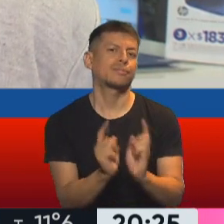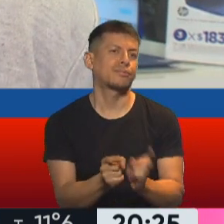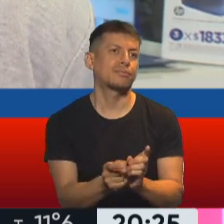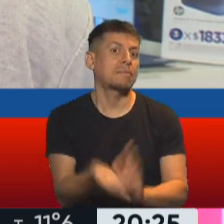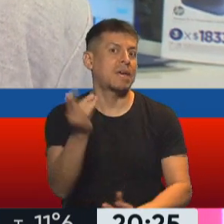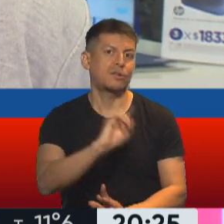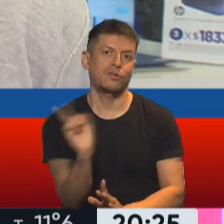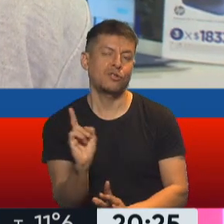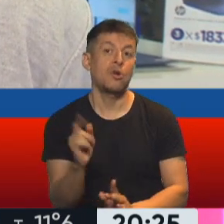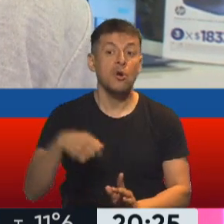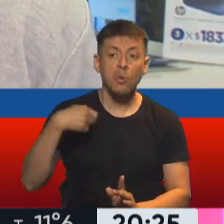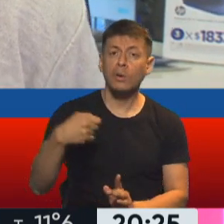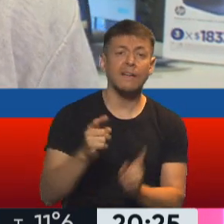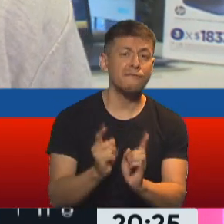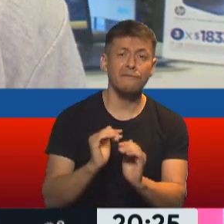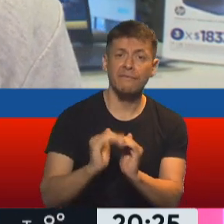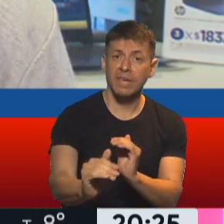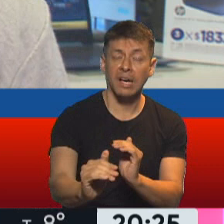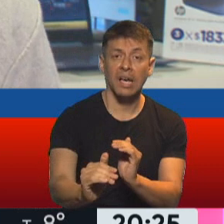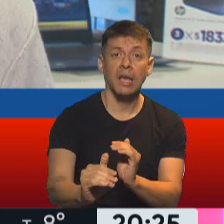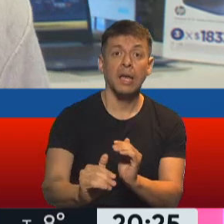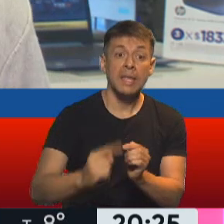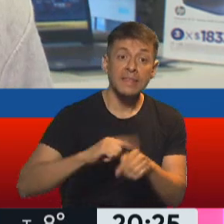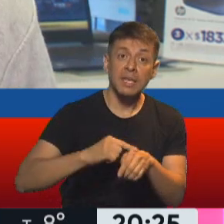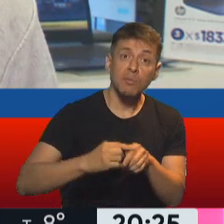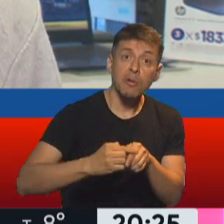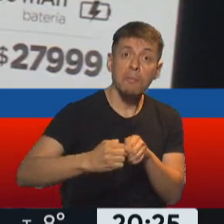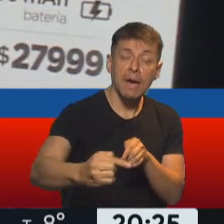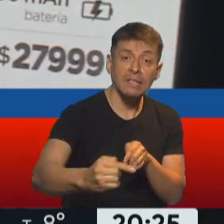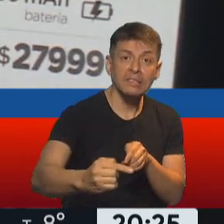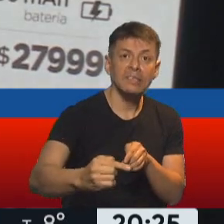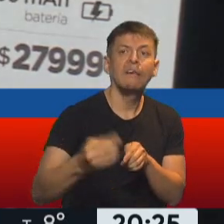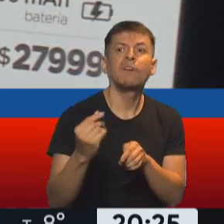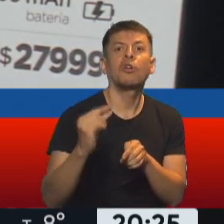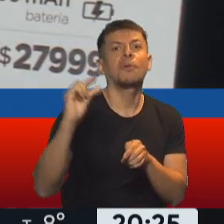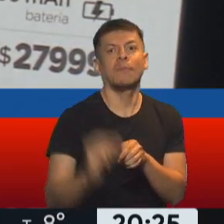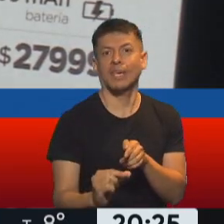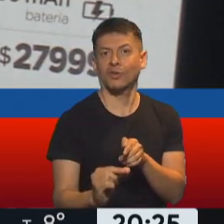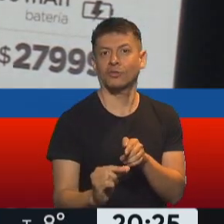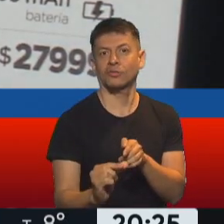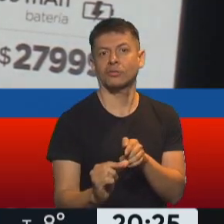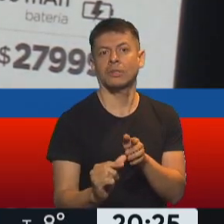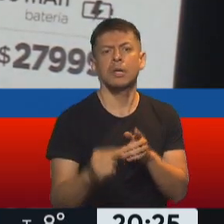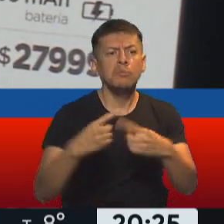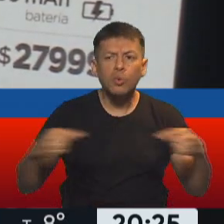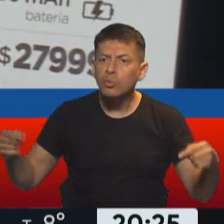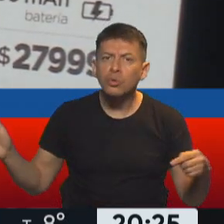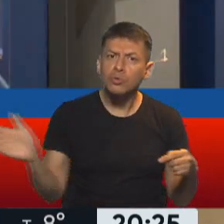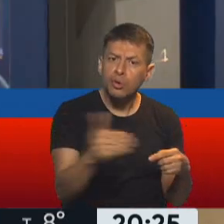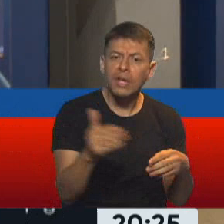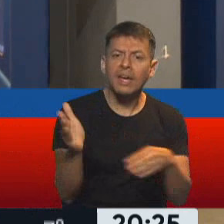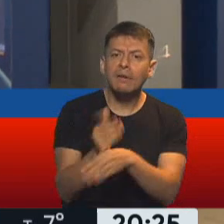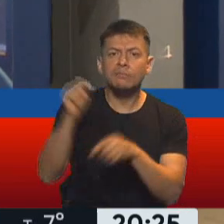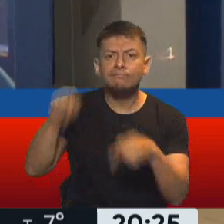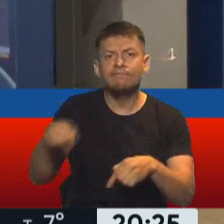Y lo bueno es que las cuotas son fijas, y a mayor plazo, el valor de la cuota es mucho menor para el cliente. Cubre todos los productos que sean de fabricación